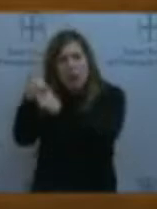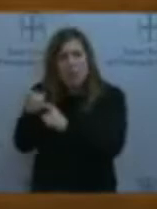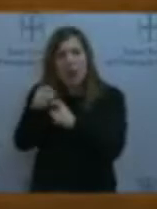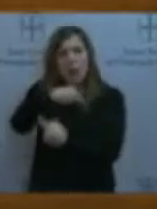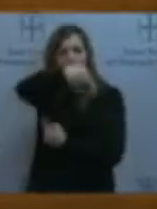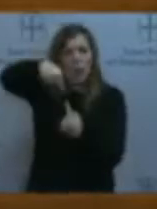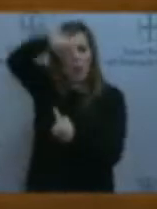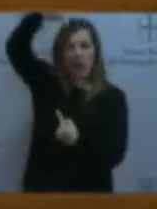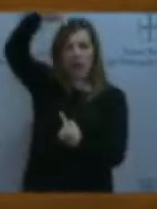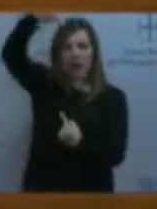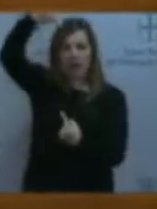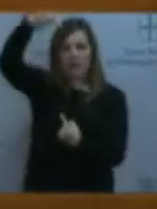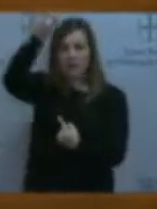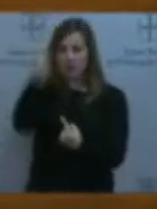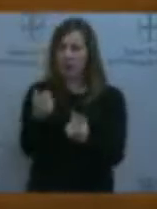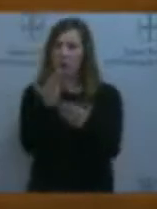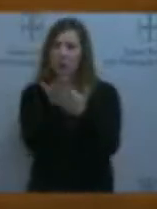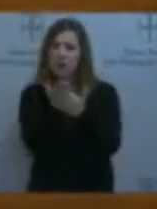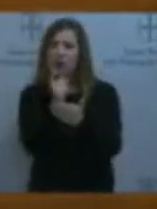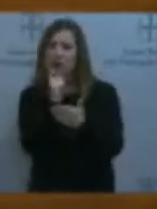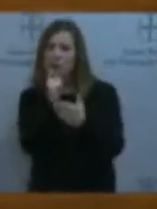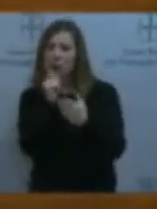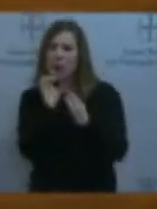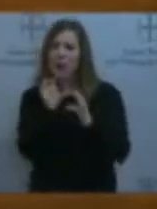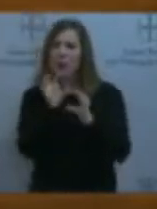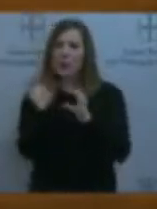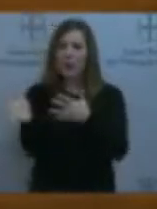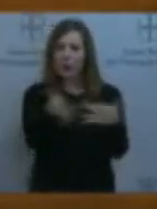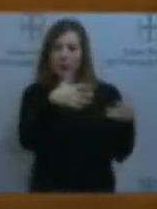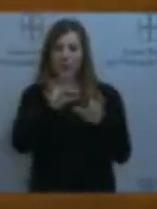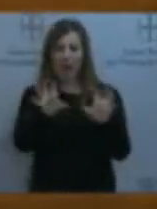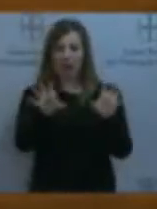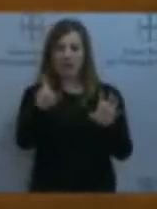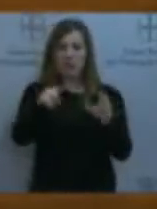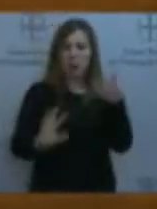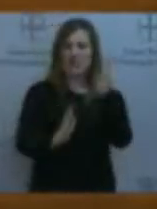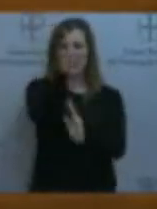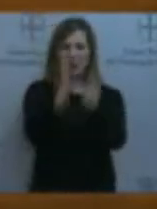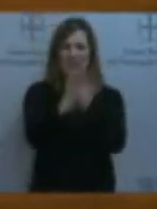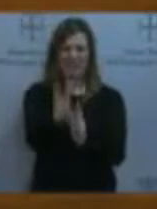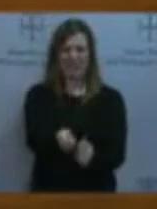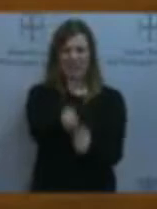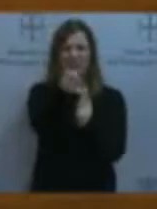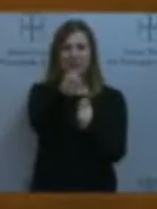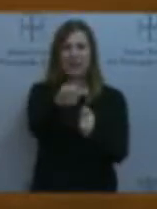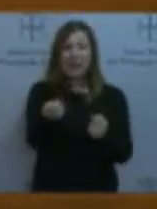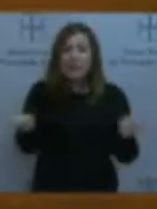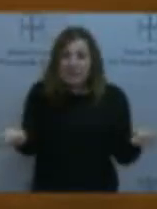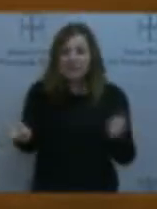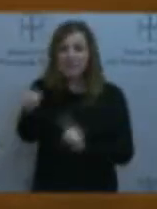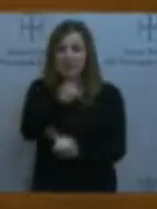los únicos, ¿eh? Había quien proponía poner ventiladores delante del huracán, incluso enfrentarse a él con lanzallamas. El problema es que